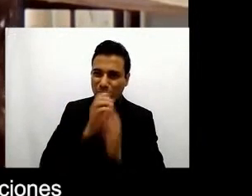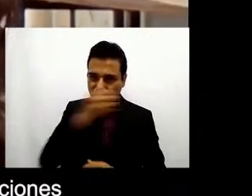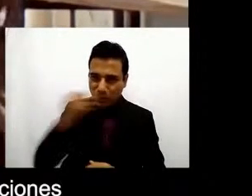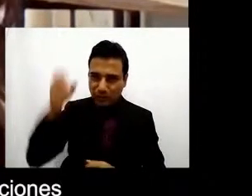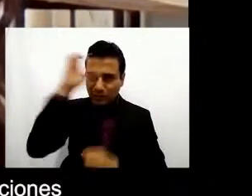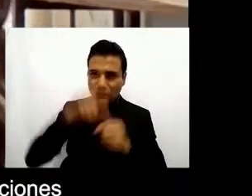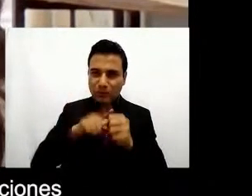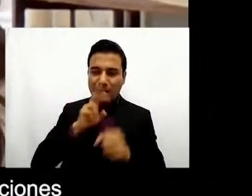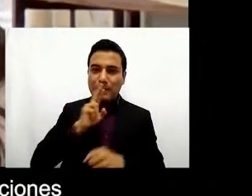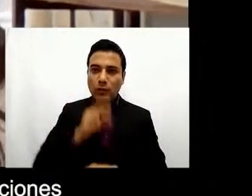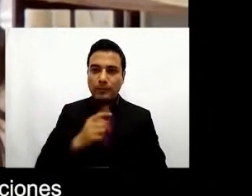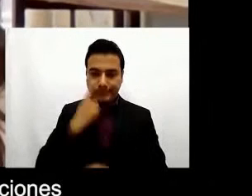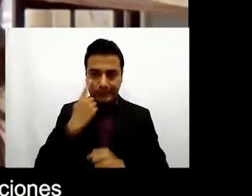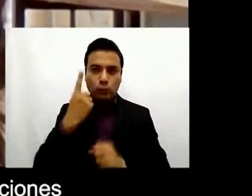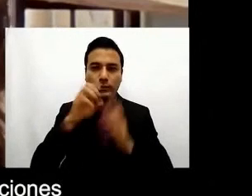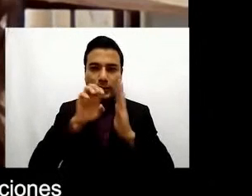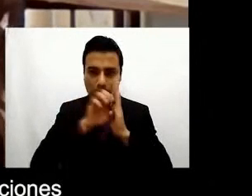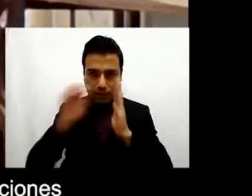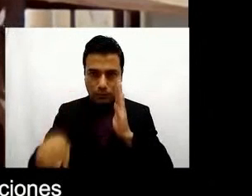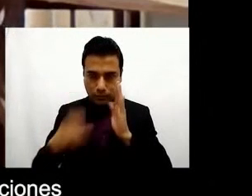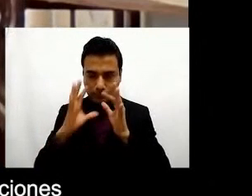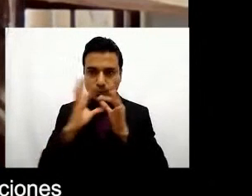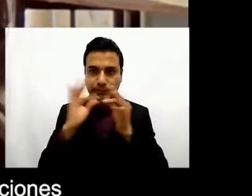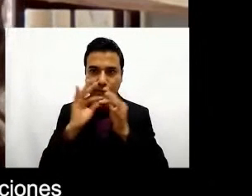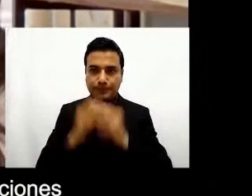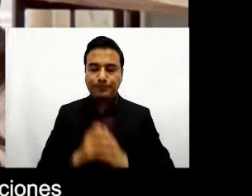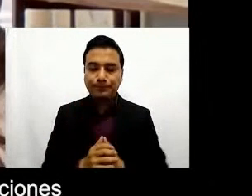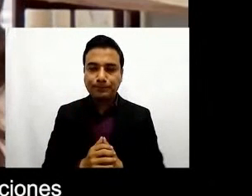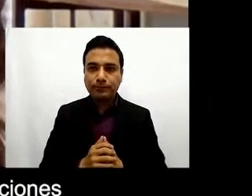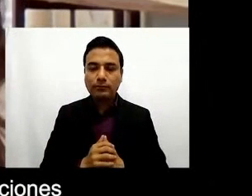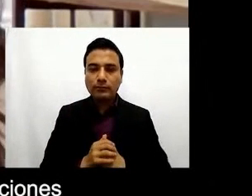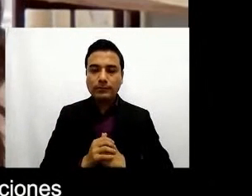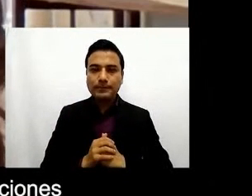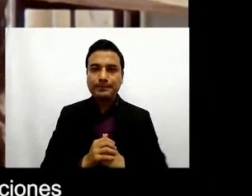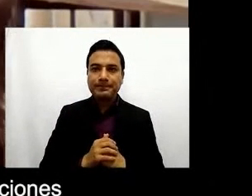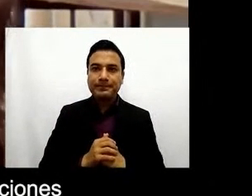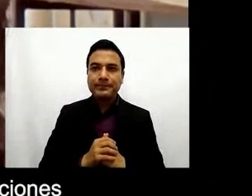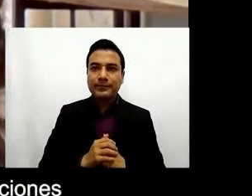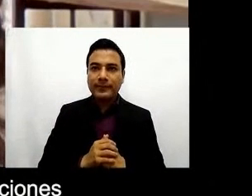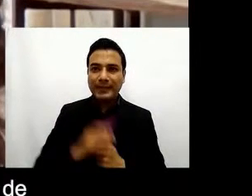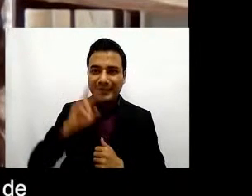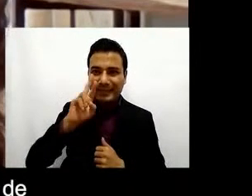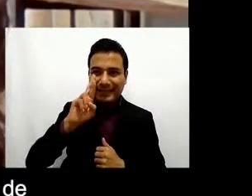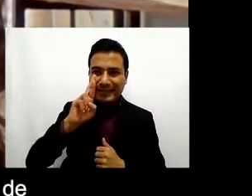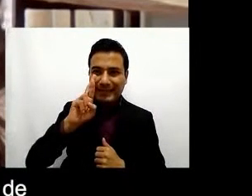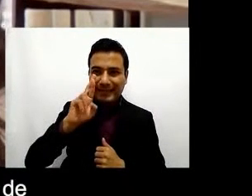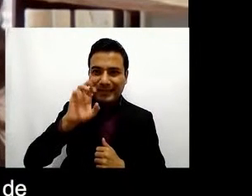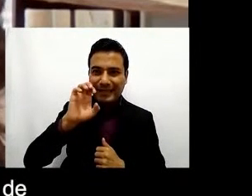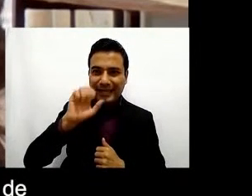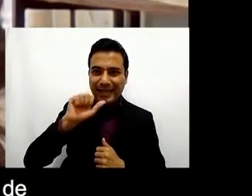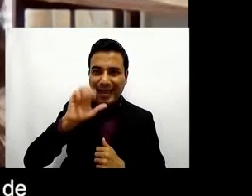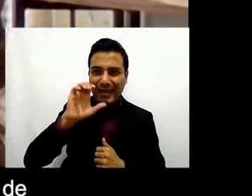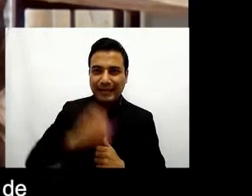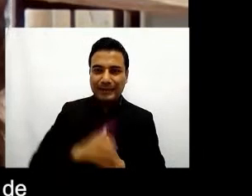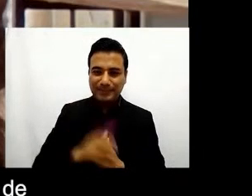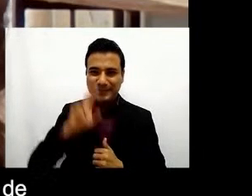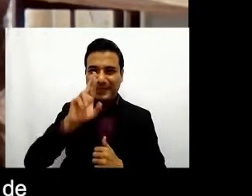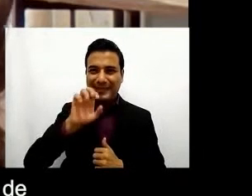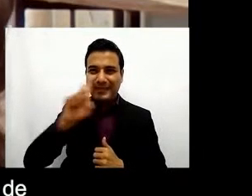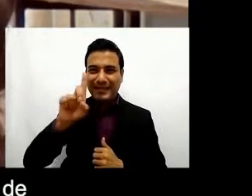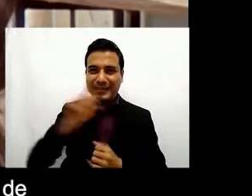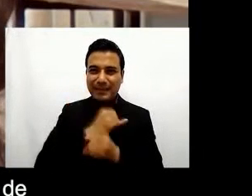ello, pues me parece que son las acciones que ha implementado la RIAC, esta red independiente